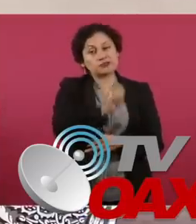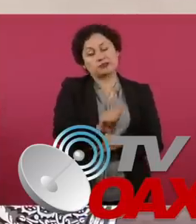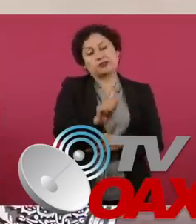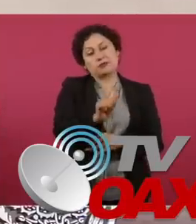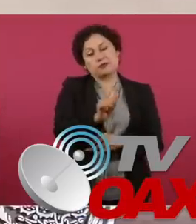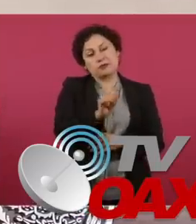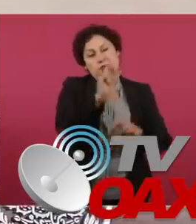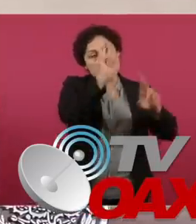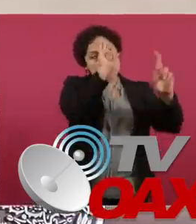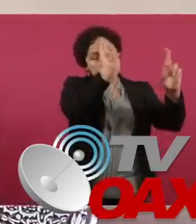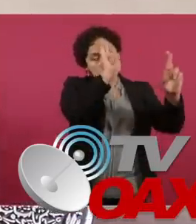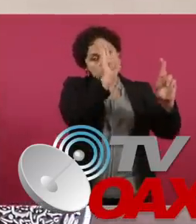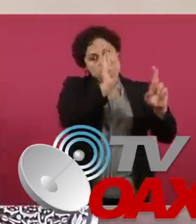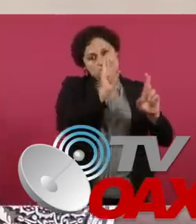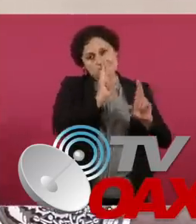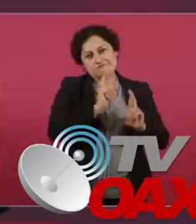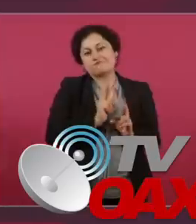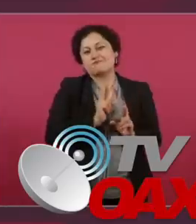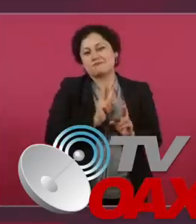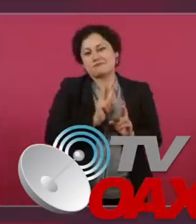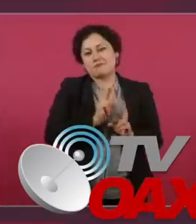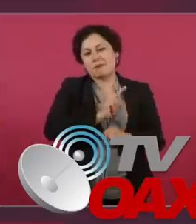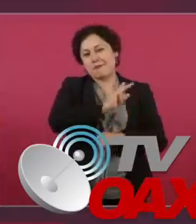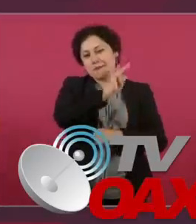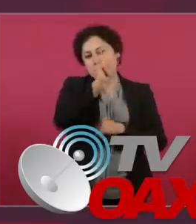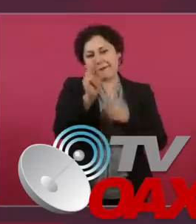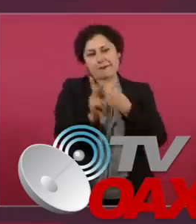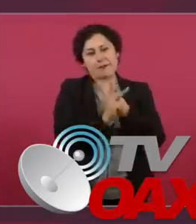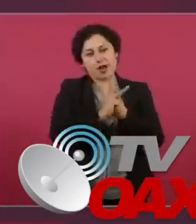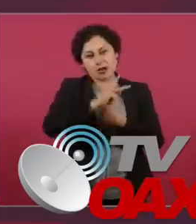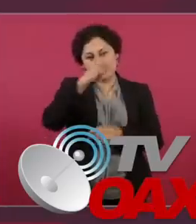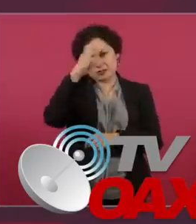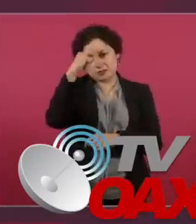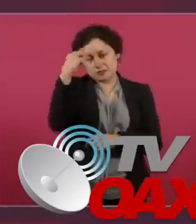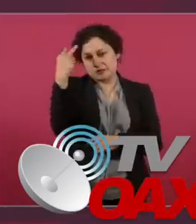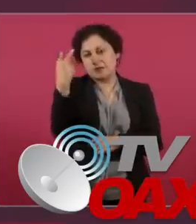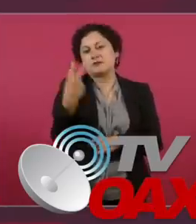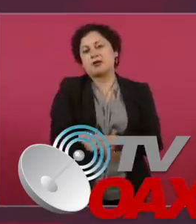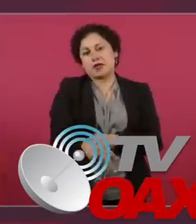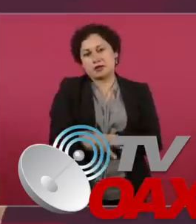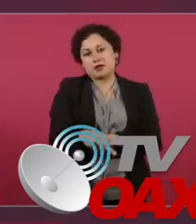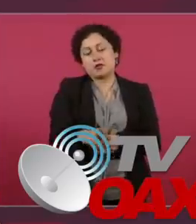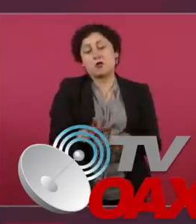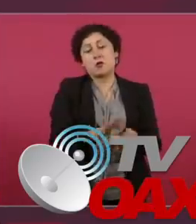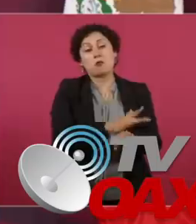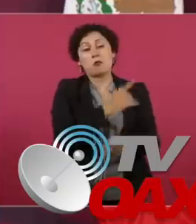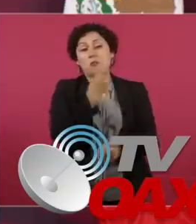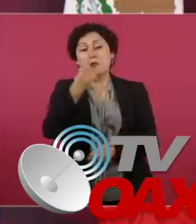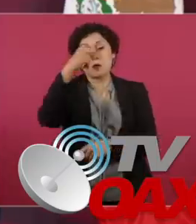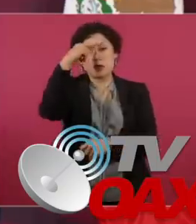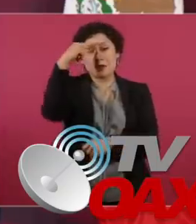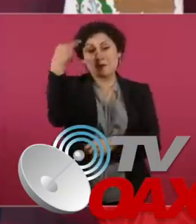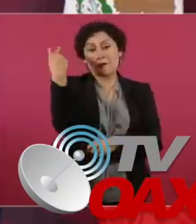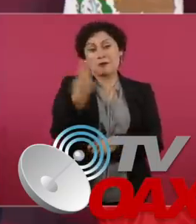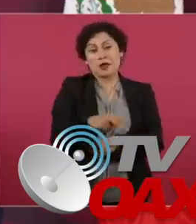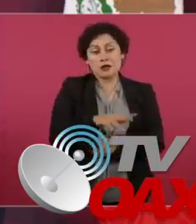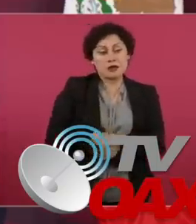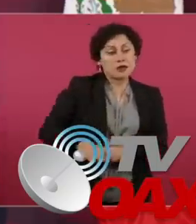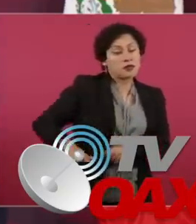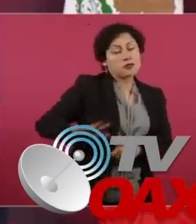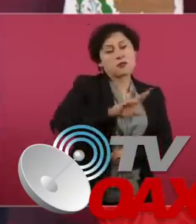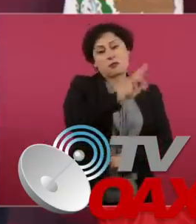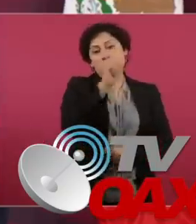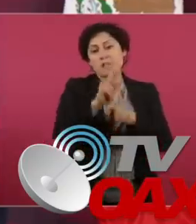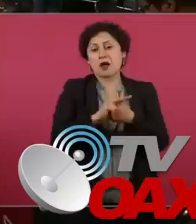manteniendo a nuestro país como un país libre, independiente,